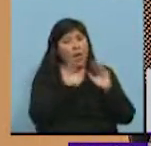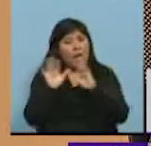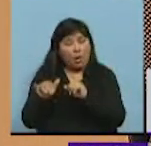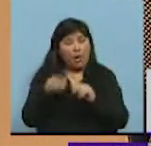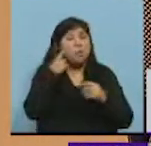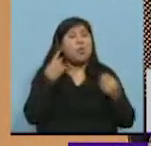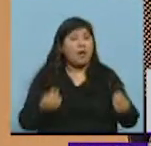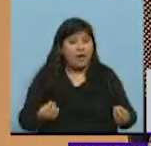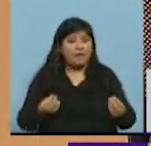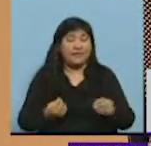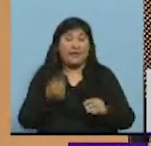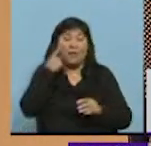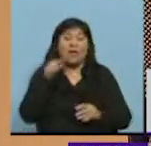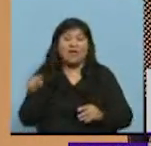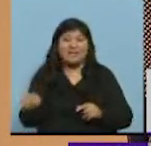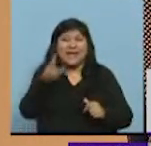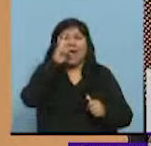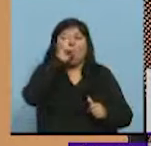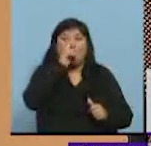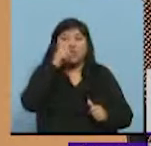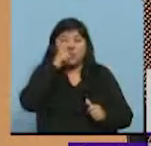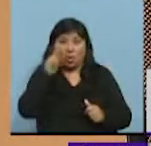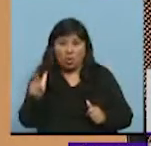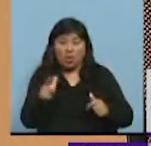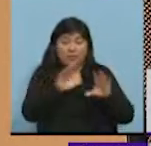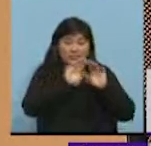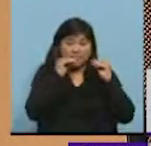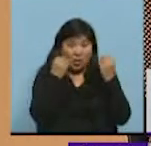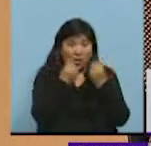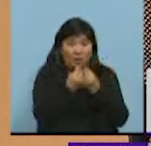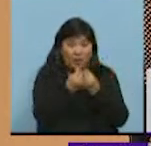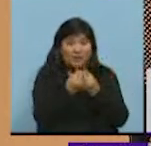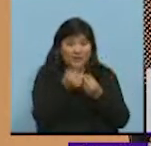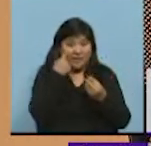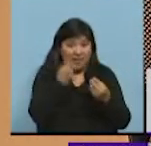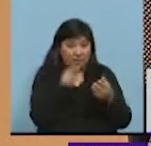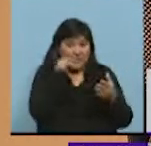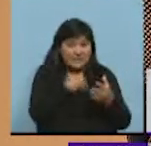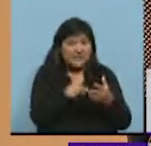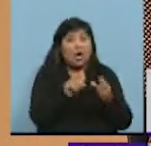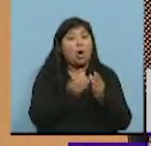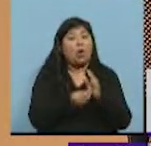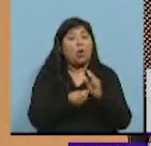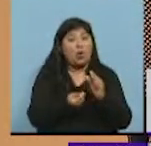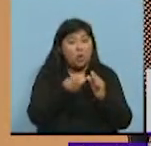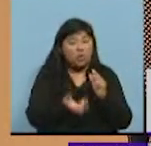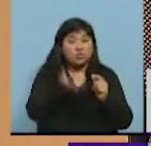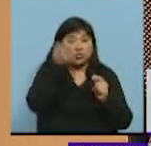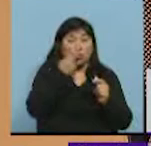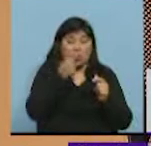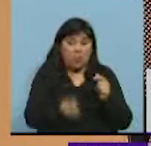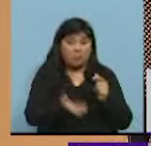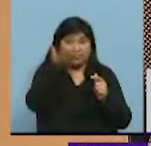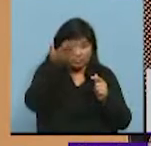junio y julio nosotros hacemos una sola lectura de ese bimestre y después dividimos ese consumo en dos facturas o